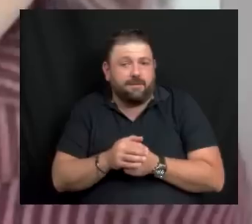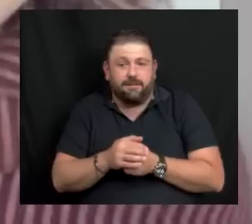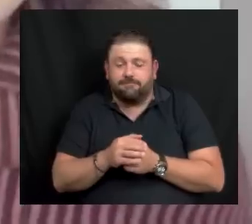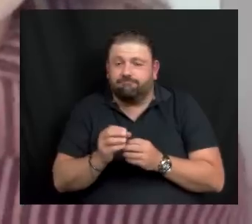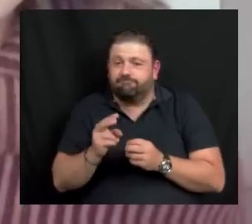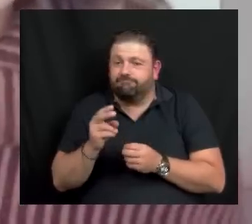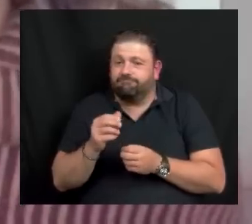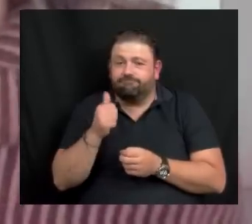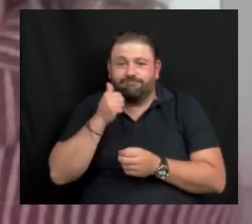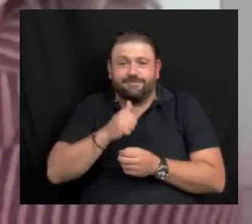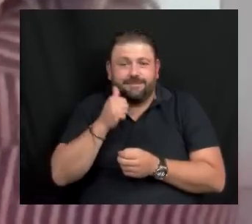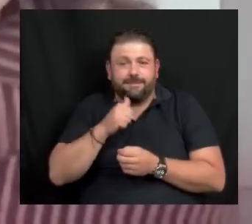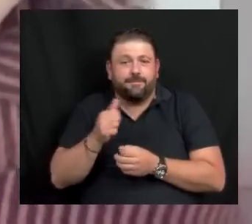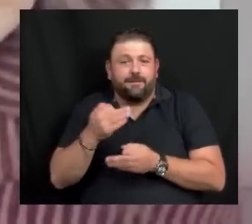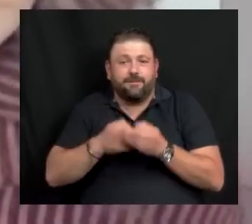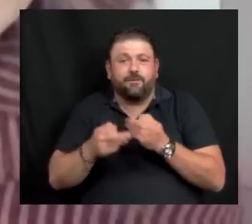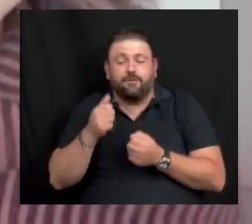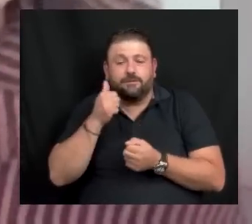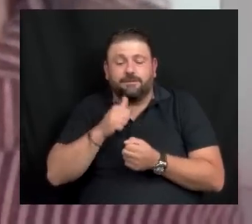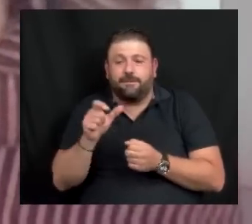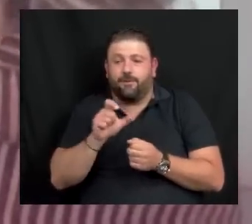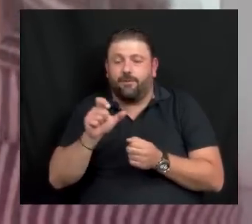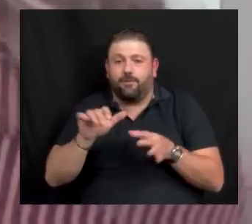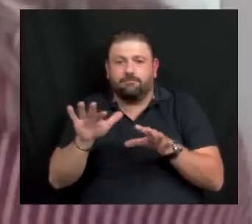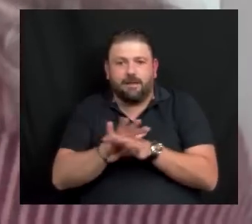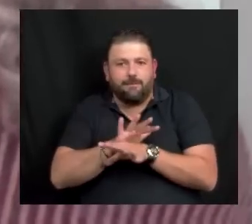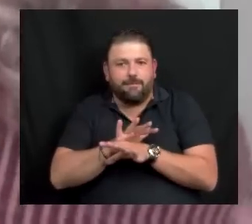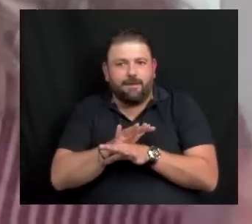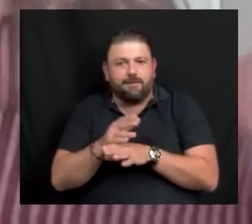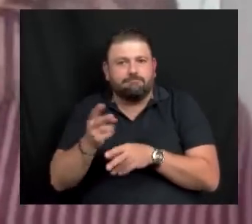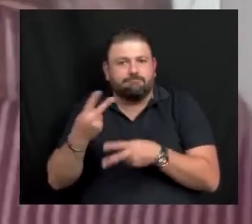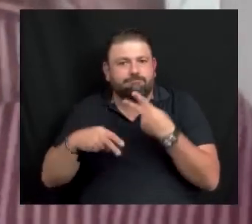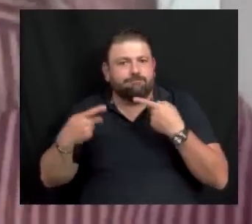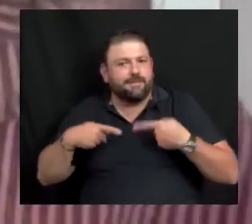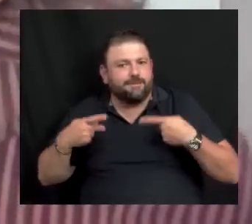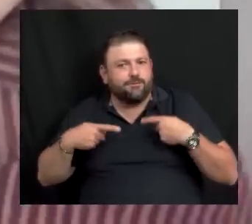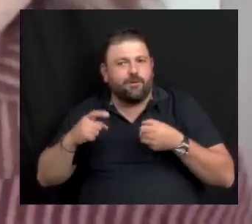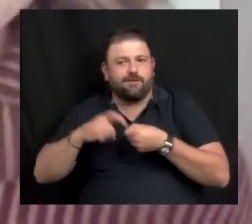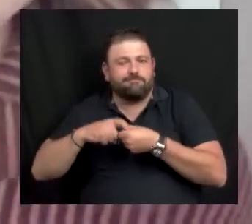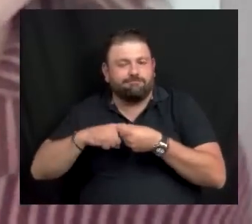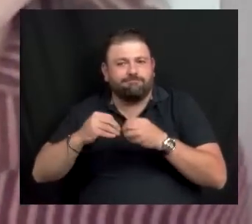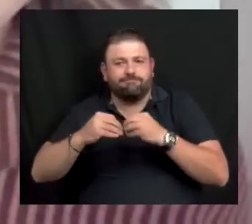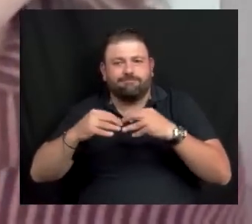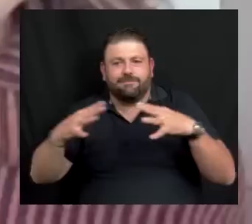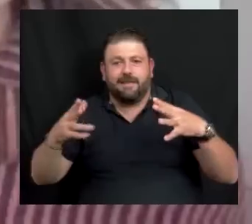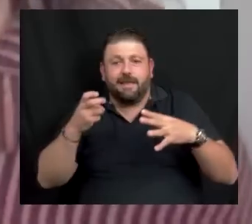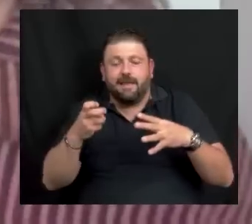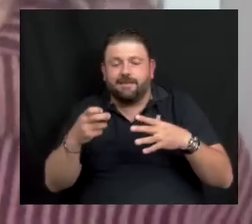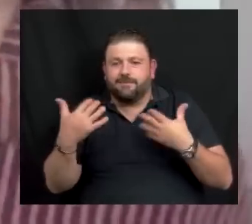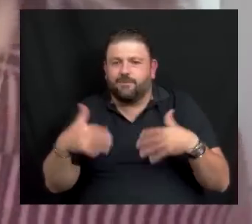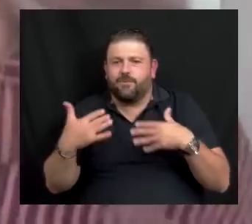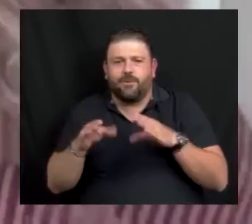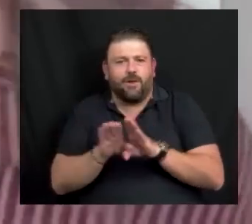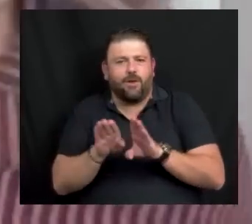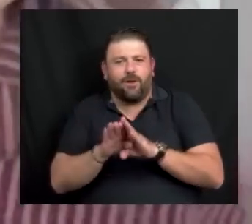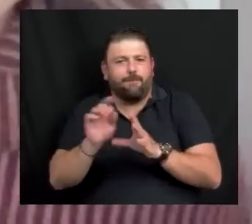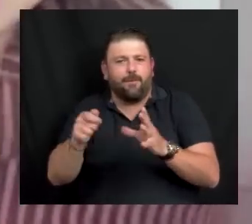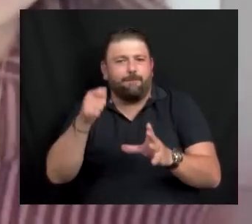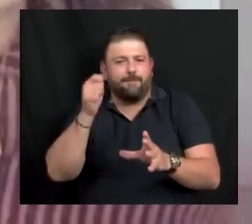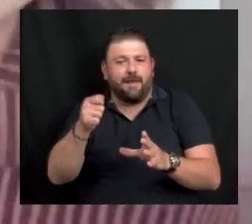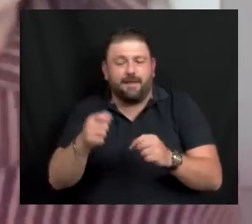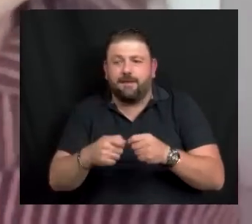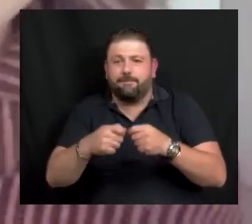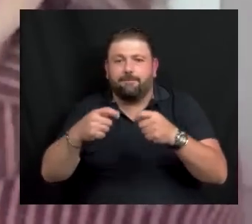eres empieza la magia del crecimiento, pero ahora sí que multiplicado por 20, por